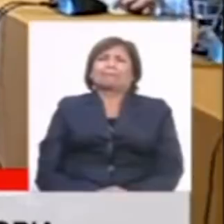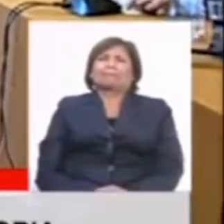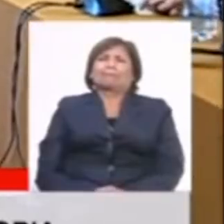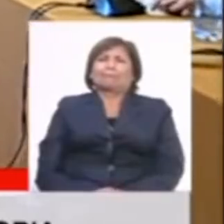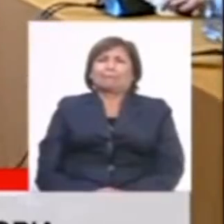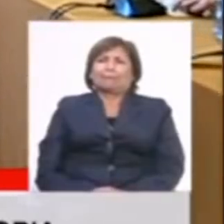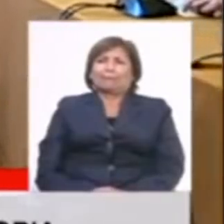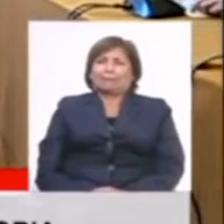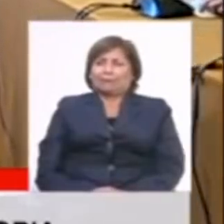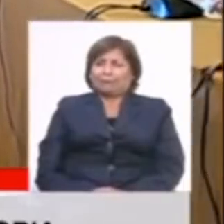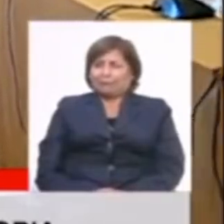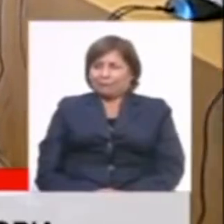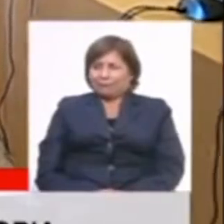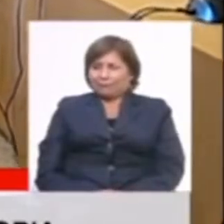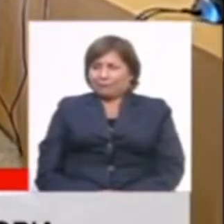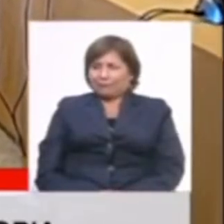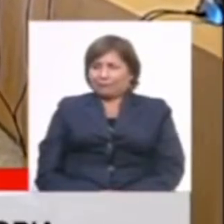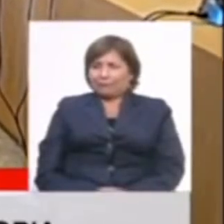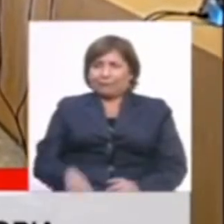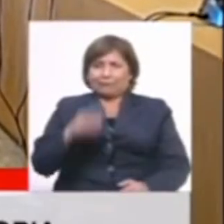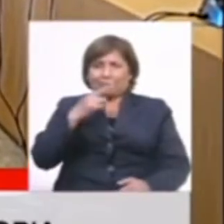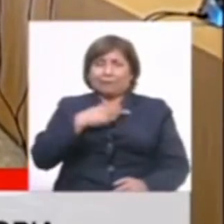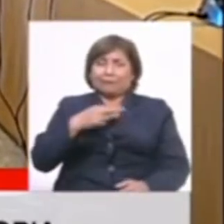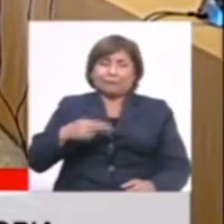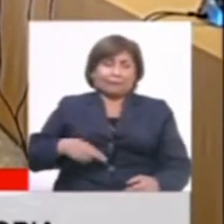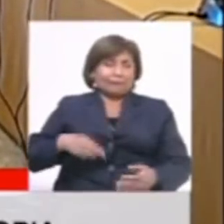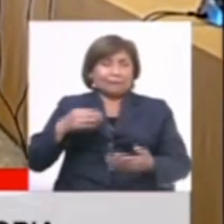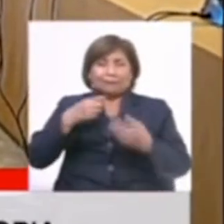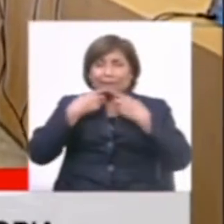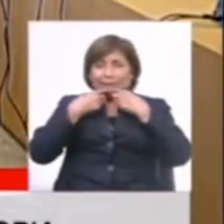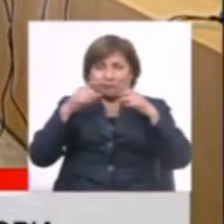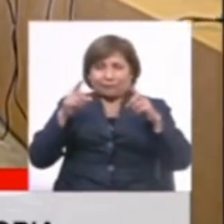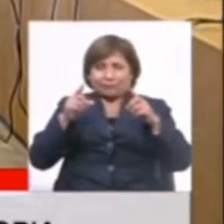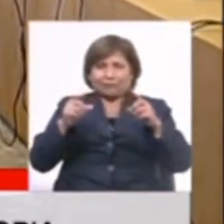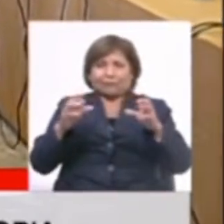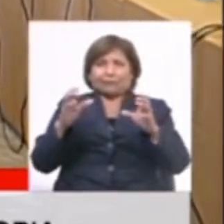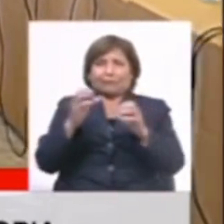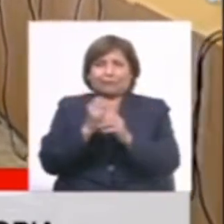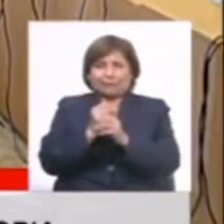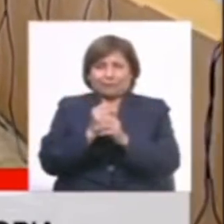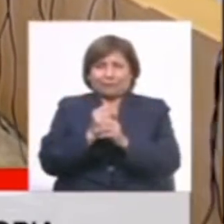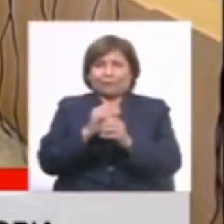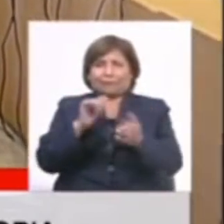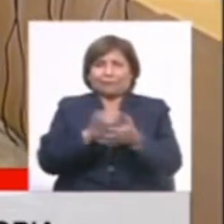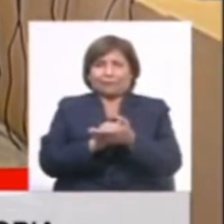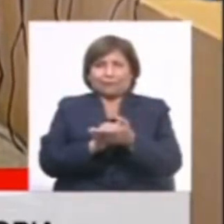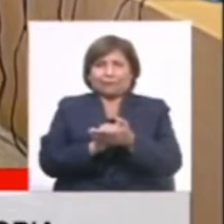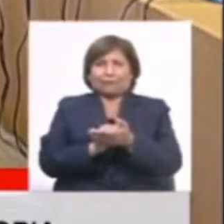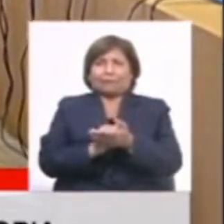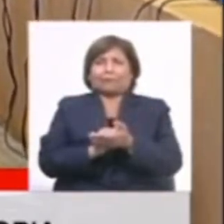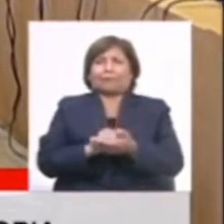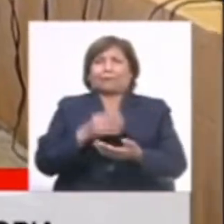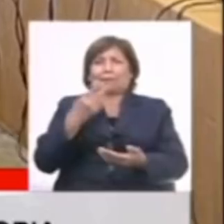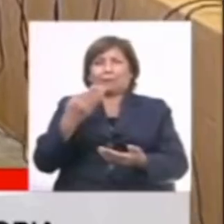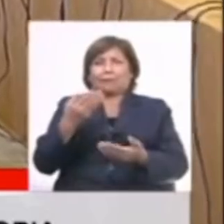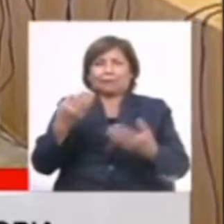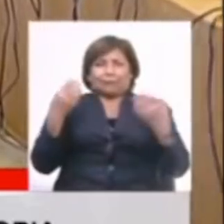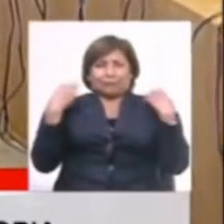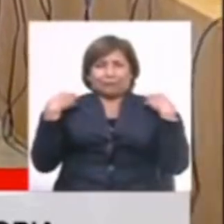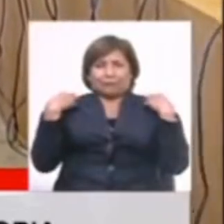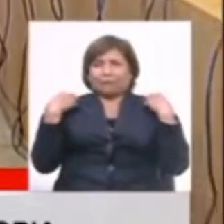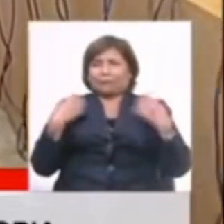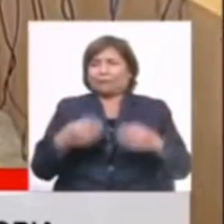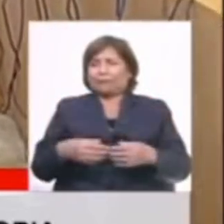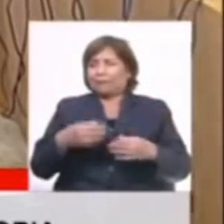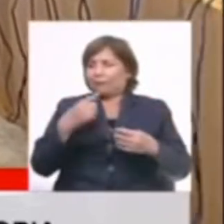decisión. Señora presidenta, reitero una vez más, el anuncio tiene que concretarse a través de una rúbrica del despacho